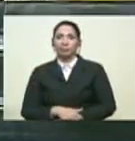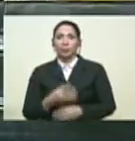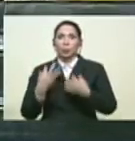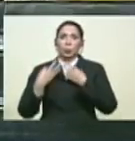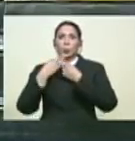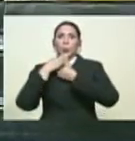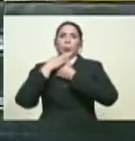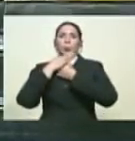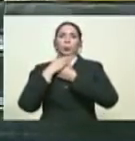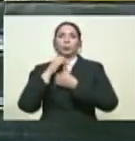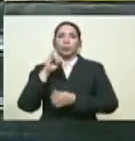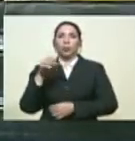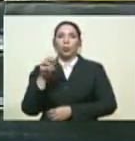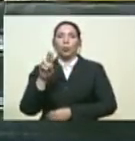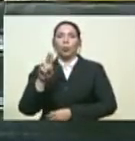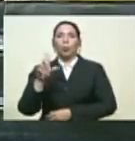Borges.